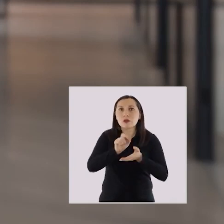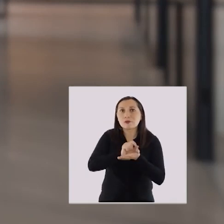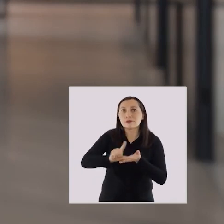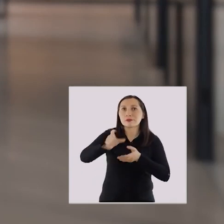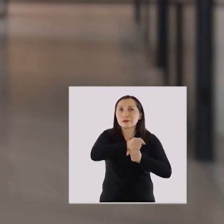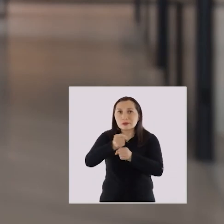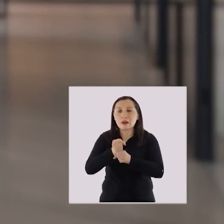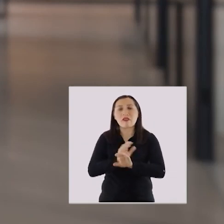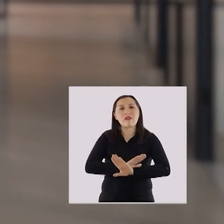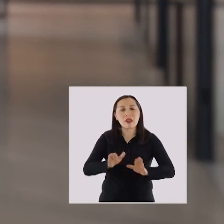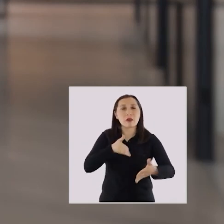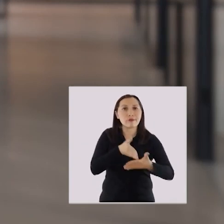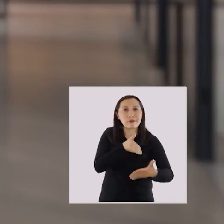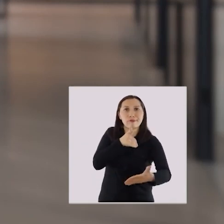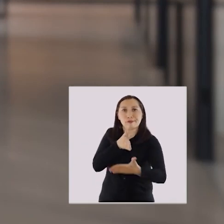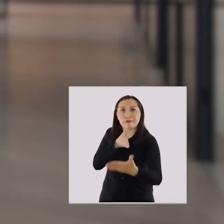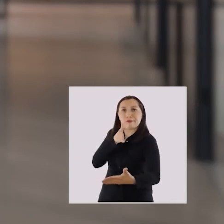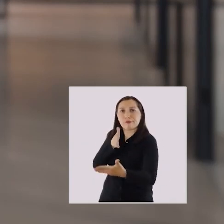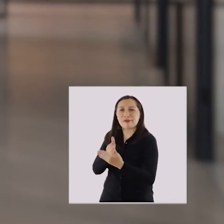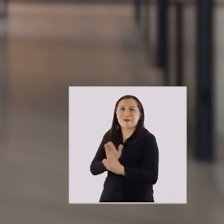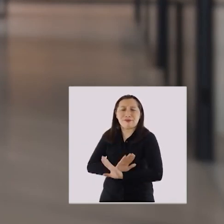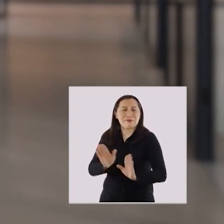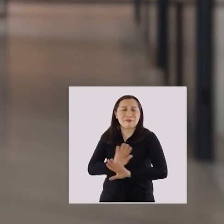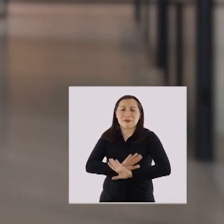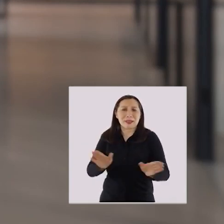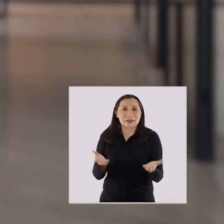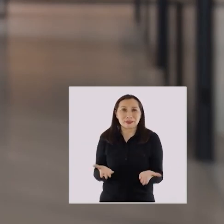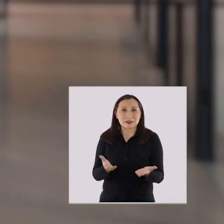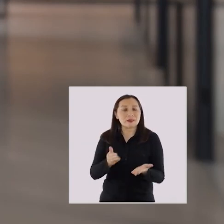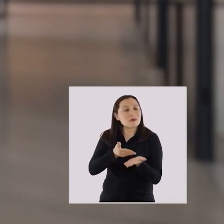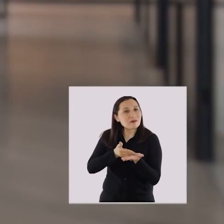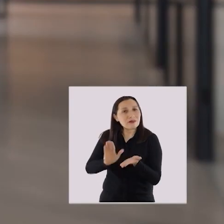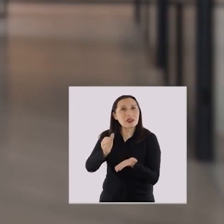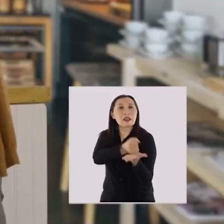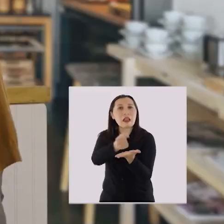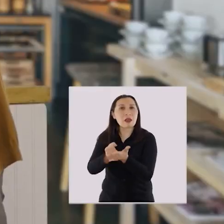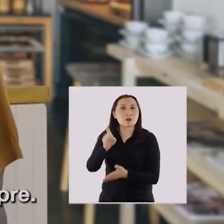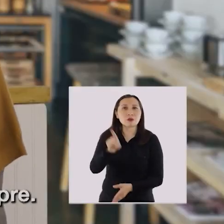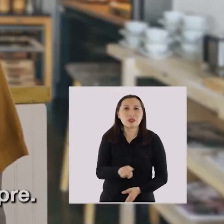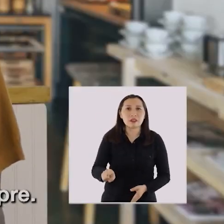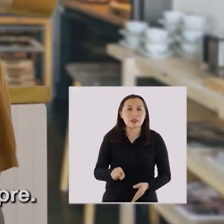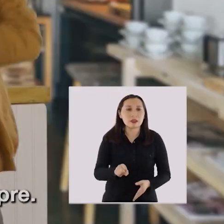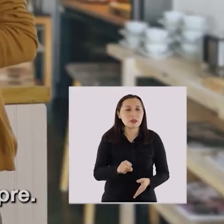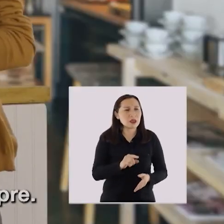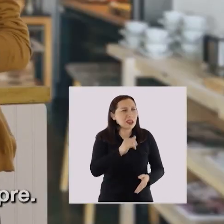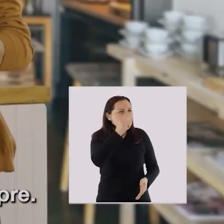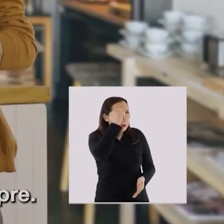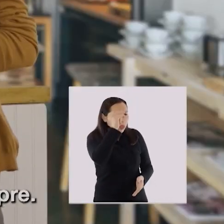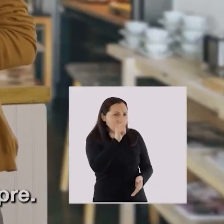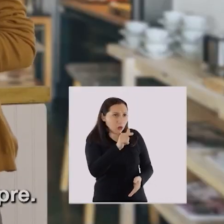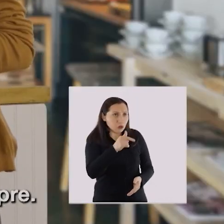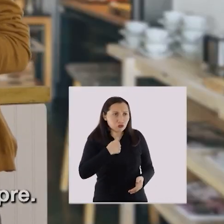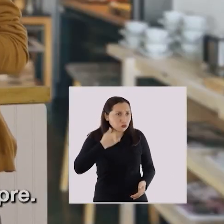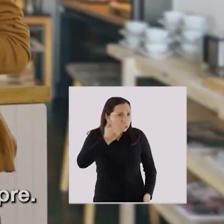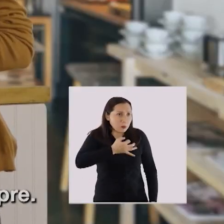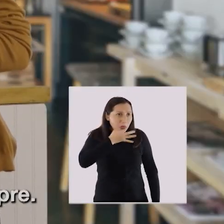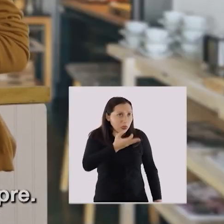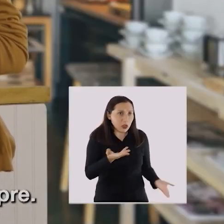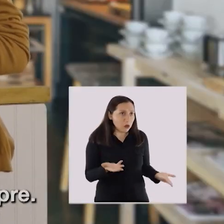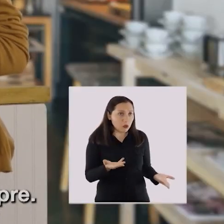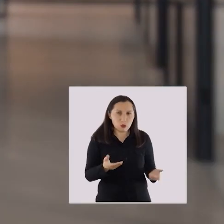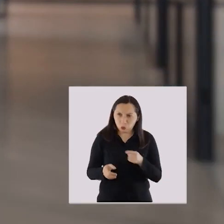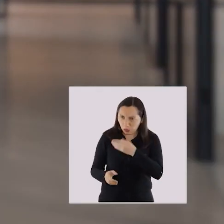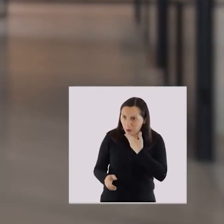los emprendedores y dejar de ponerles trabas, trabas y más trabas. Eliminar trámites inútiles y... Perdón, pero eso es lo que yo digo